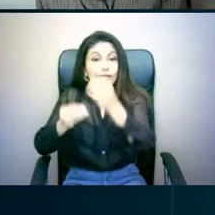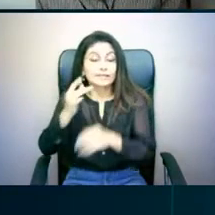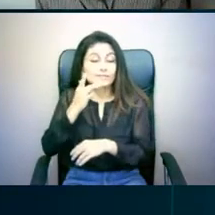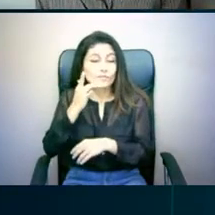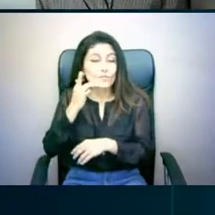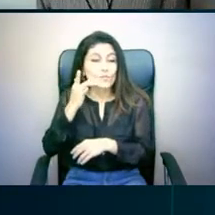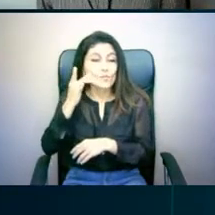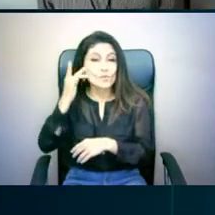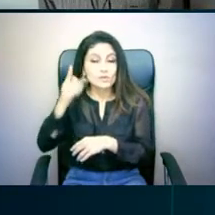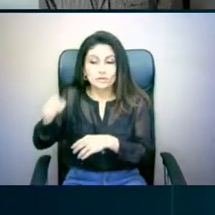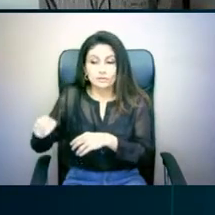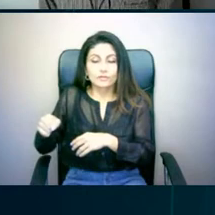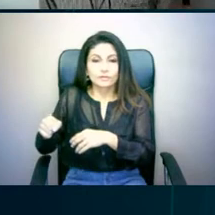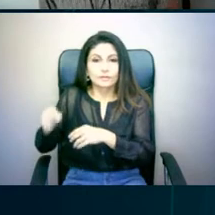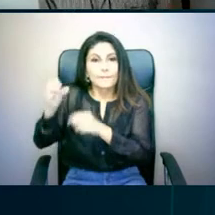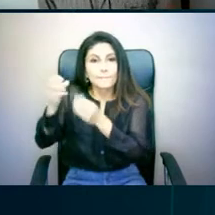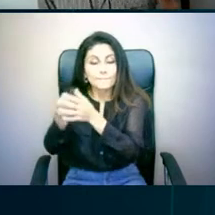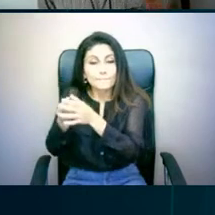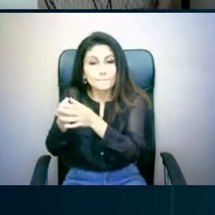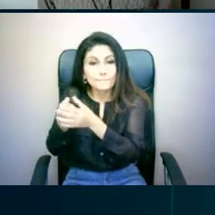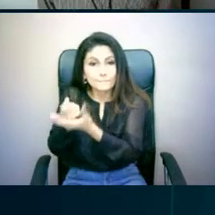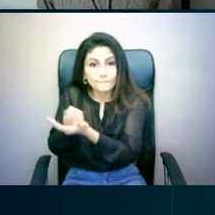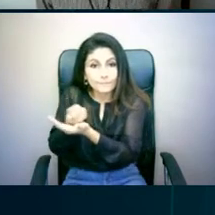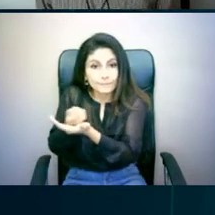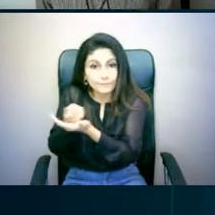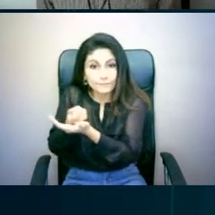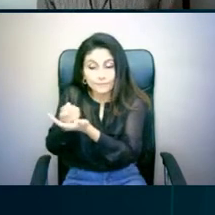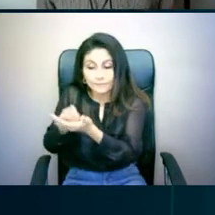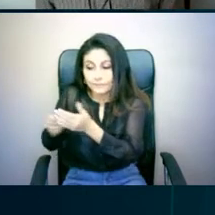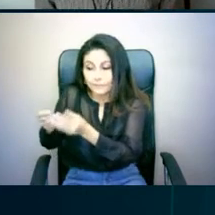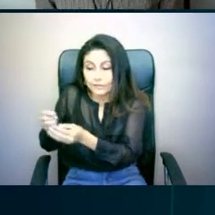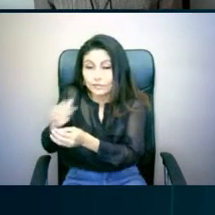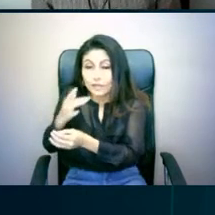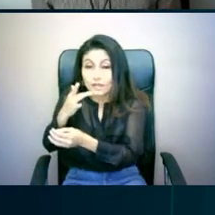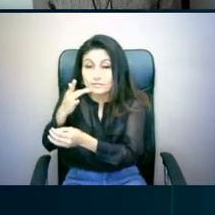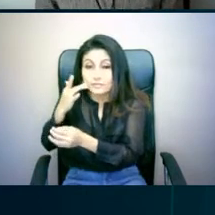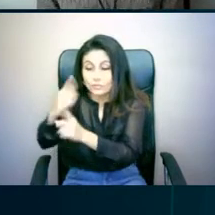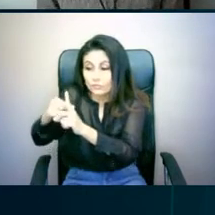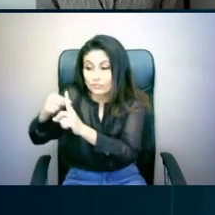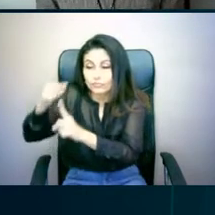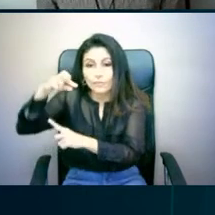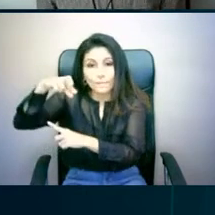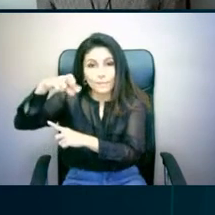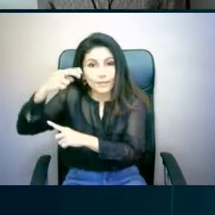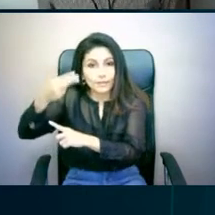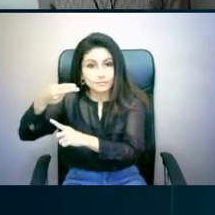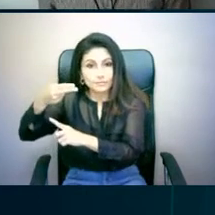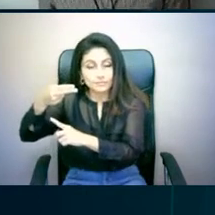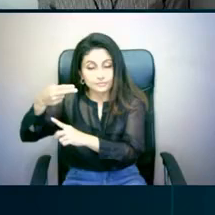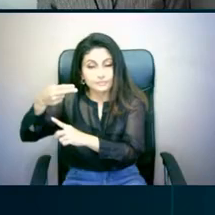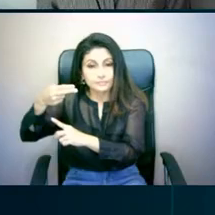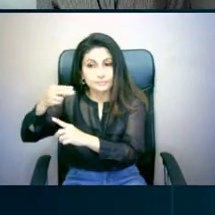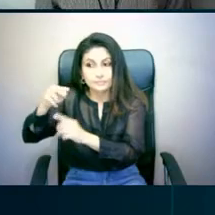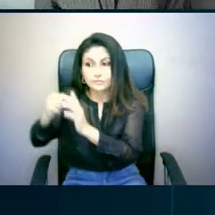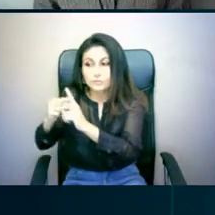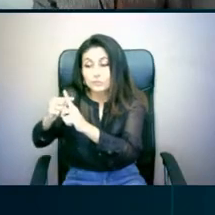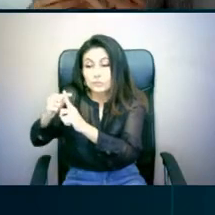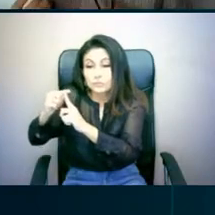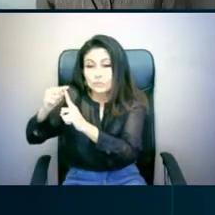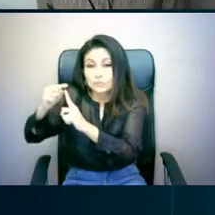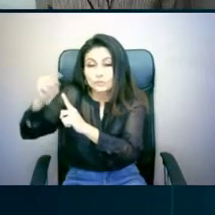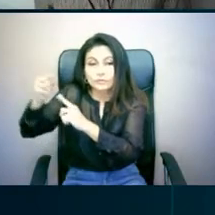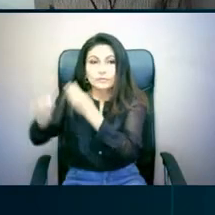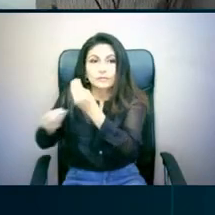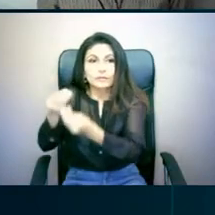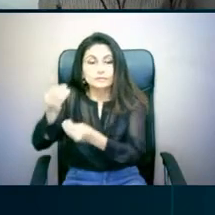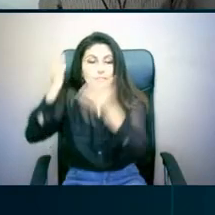acidificar este lodo, los productos que se encuentran en los jabones como el champú, los productos de limpieza para la casa, se